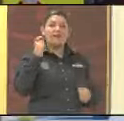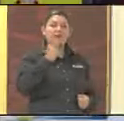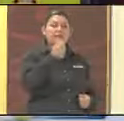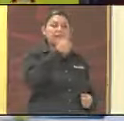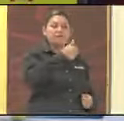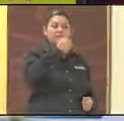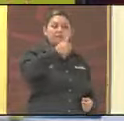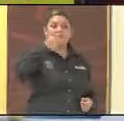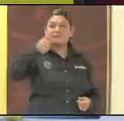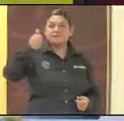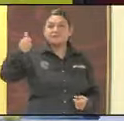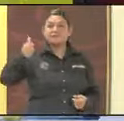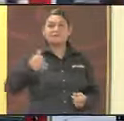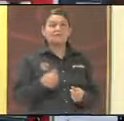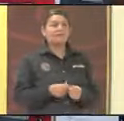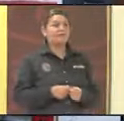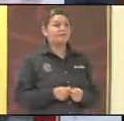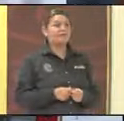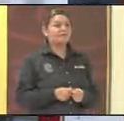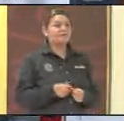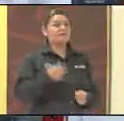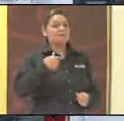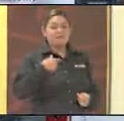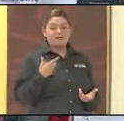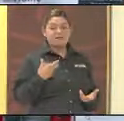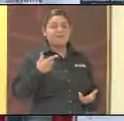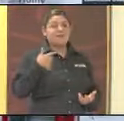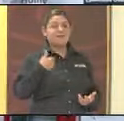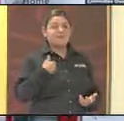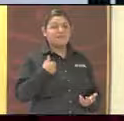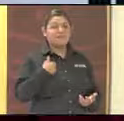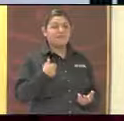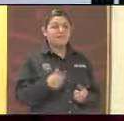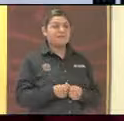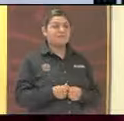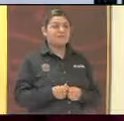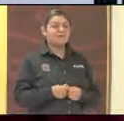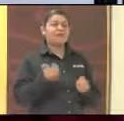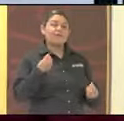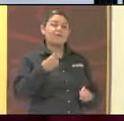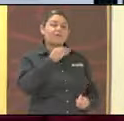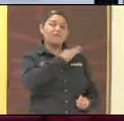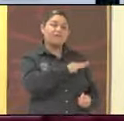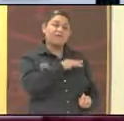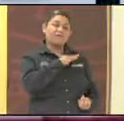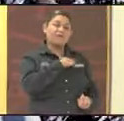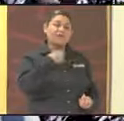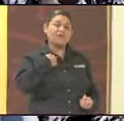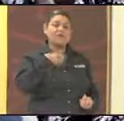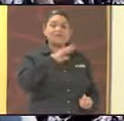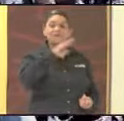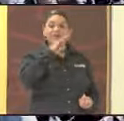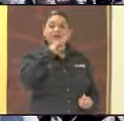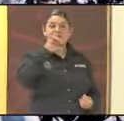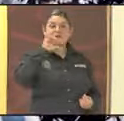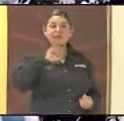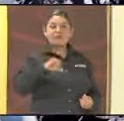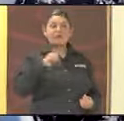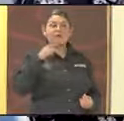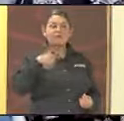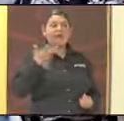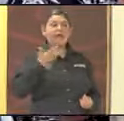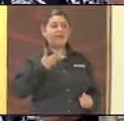de ustedes. Y muy especialmente hoy felicito a mi mamá que está hoy aquí